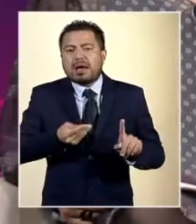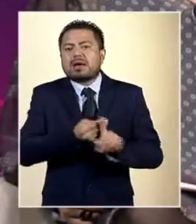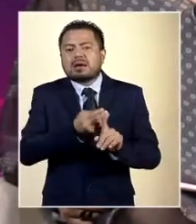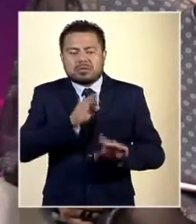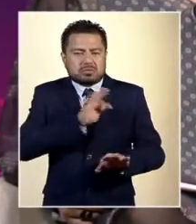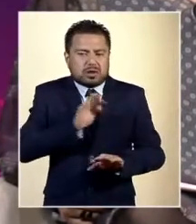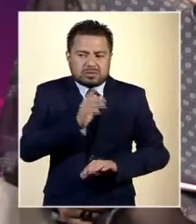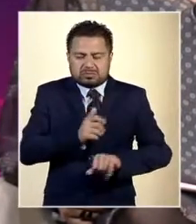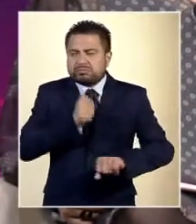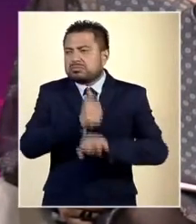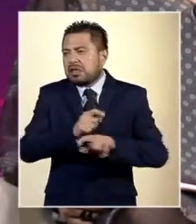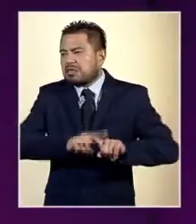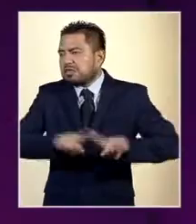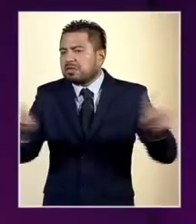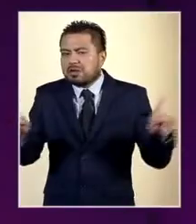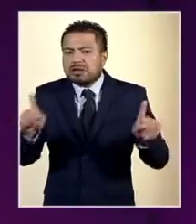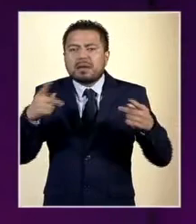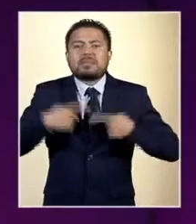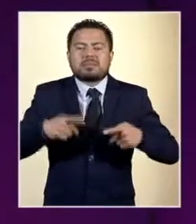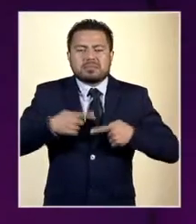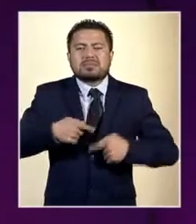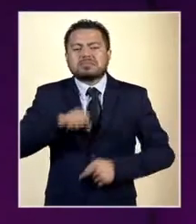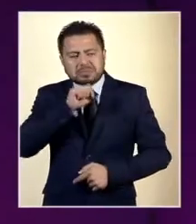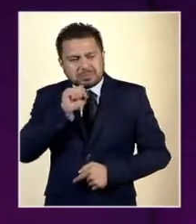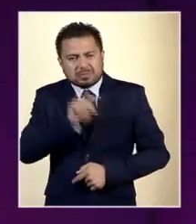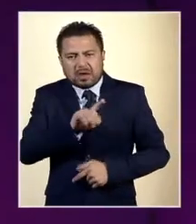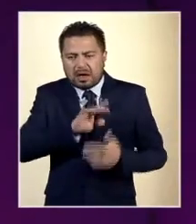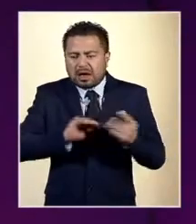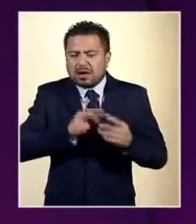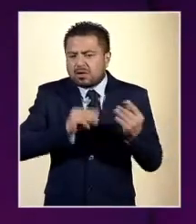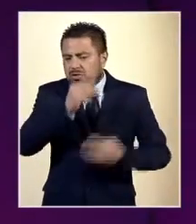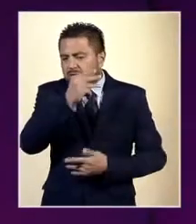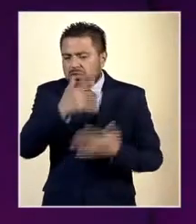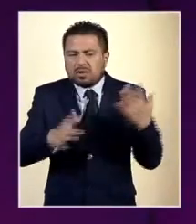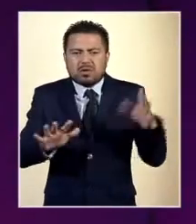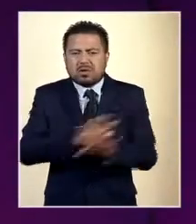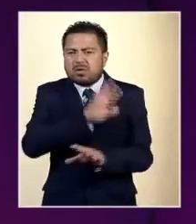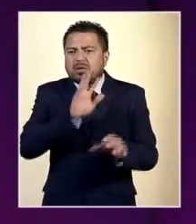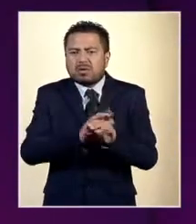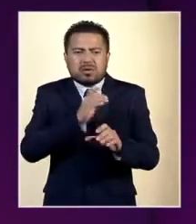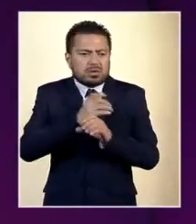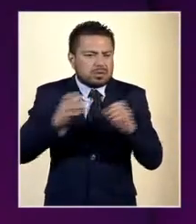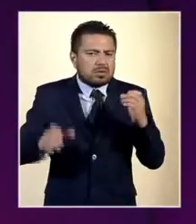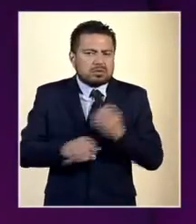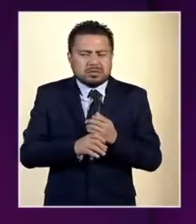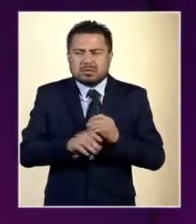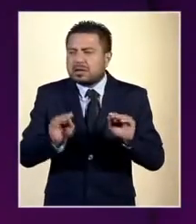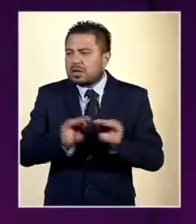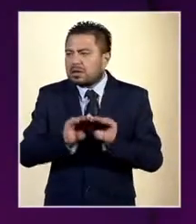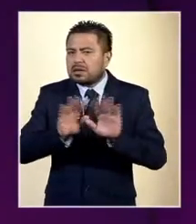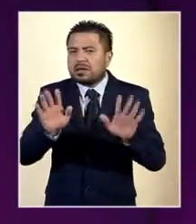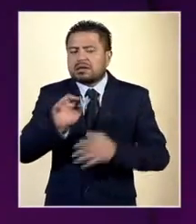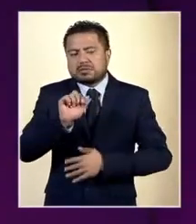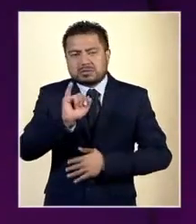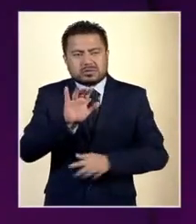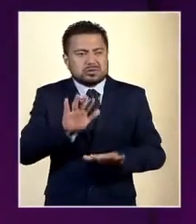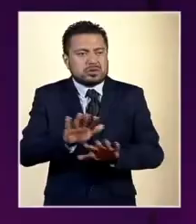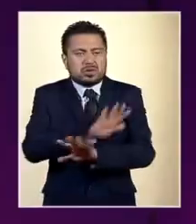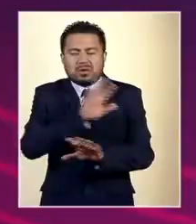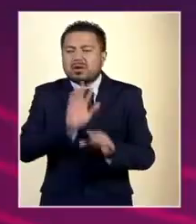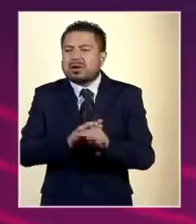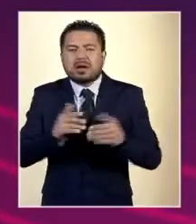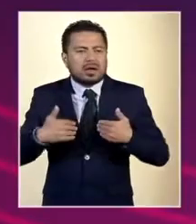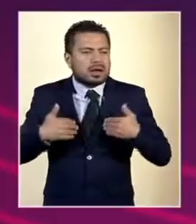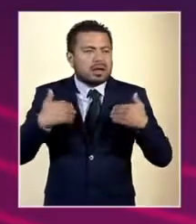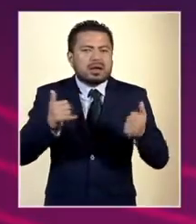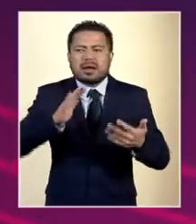una posición diferente y de que la persona pues también cuenta con todas estas condiciones, estas herramientas. Claro. Sí, y sobre todo